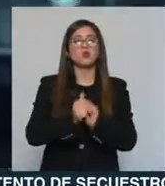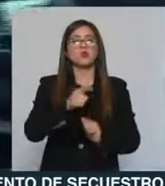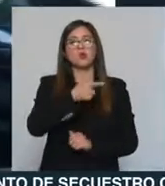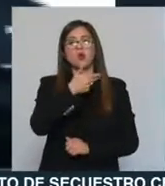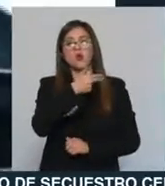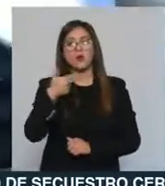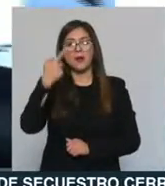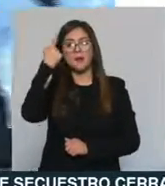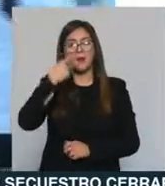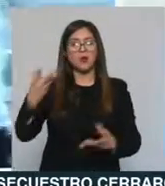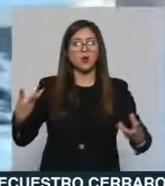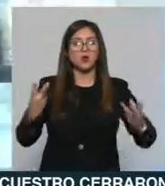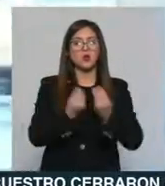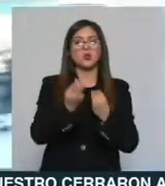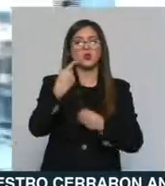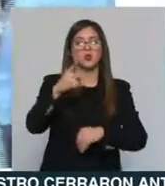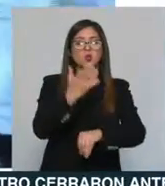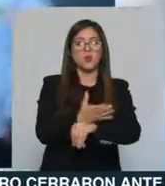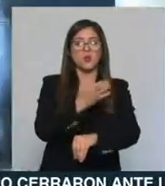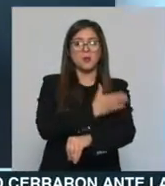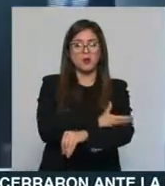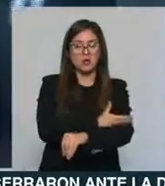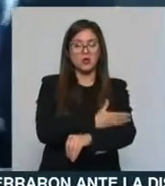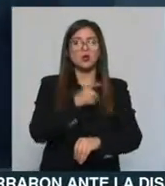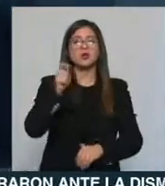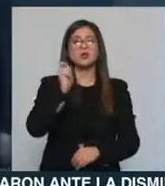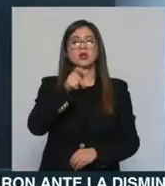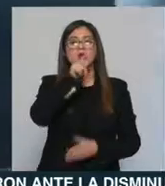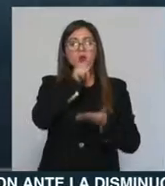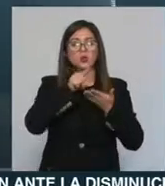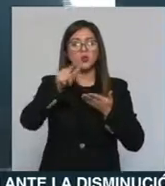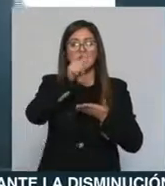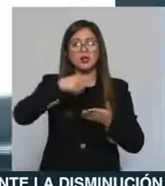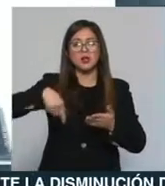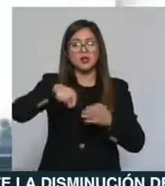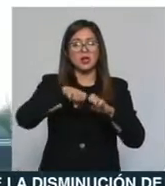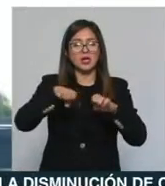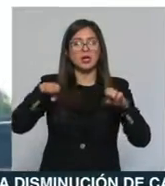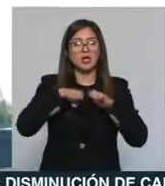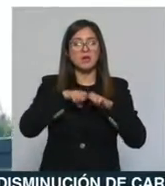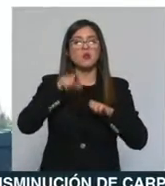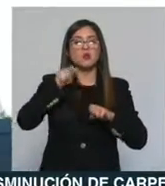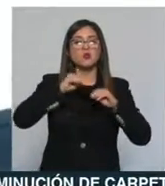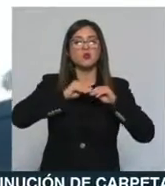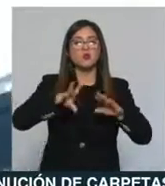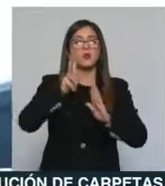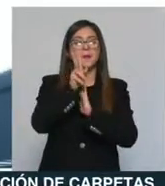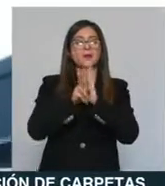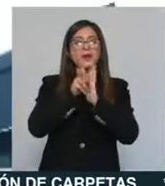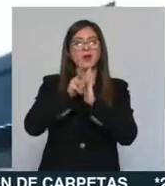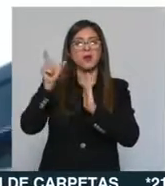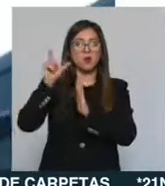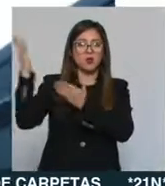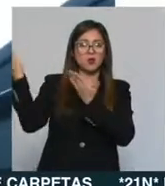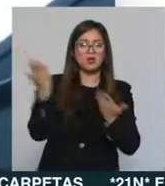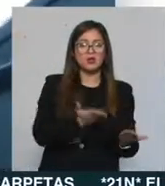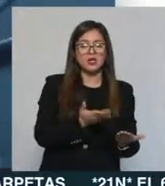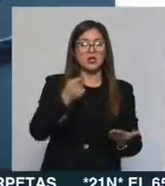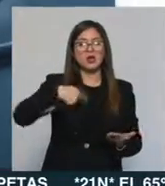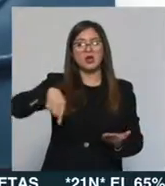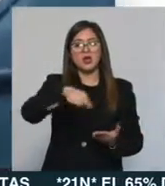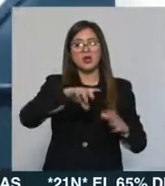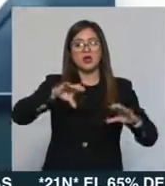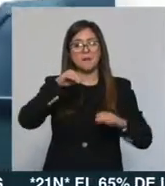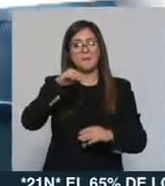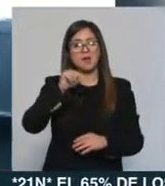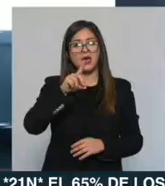hotel de concentración para reunirse con sus compañeros. A través de la cuenta de Twitter de la selección, se publicó un video de la llegada del jugador blaugrana al Eurostars Tower